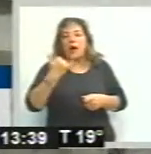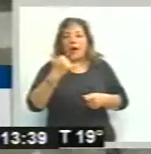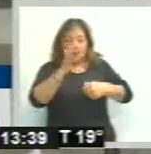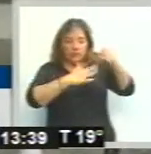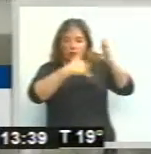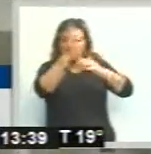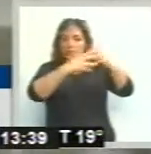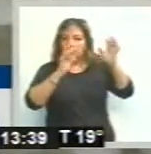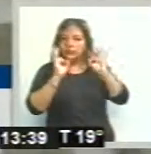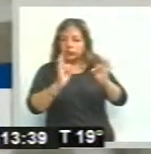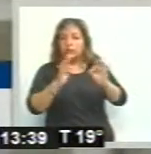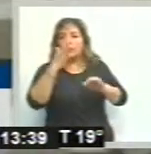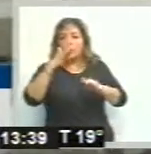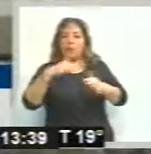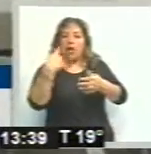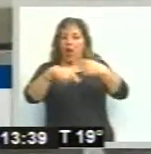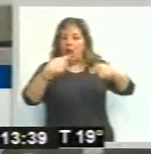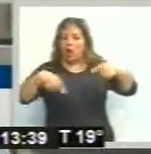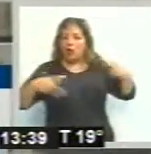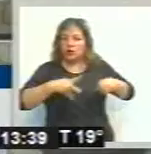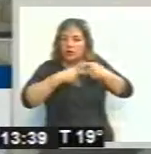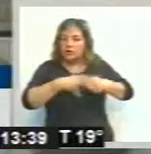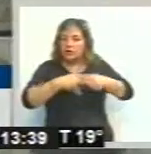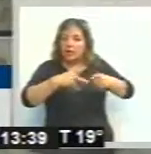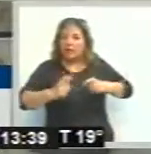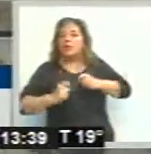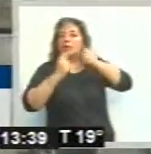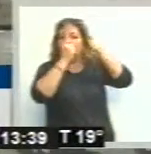infraestructura, posteriormente se le va a dotar de un equipamiento